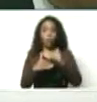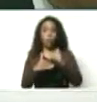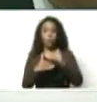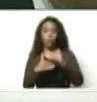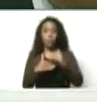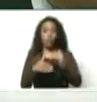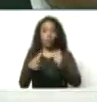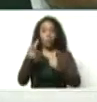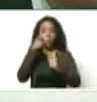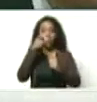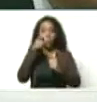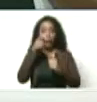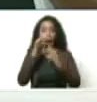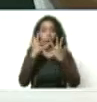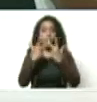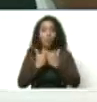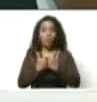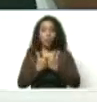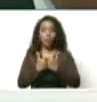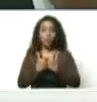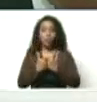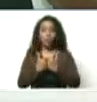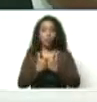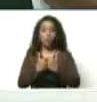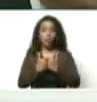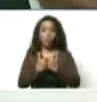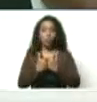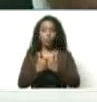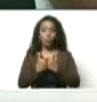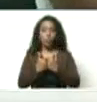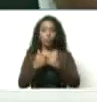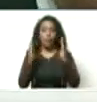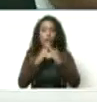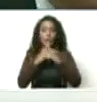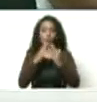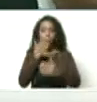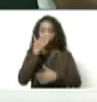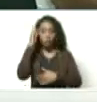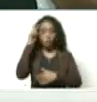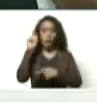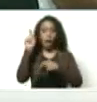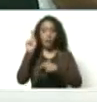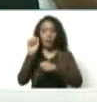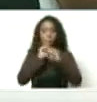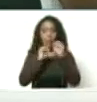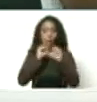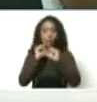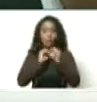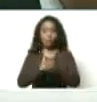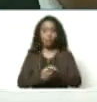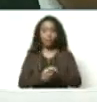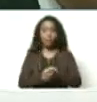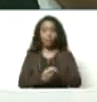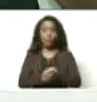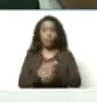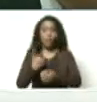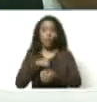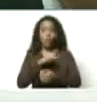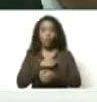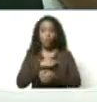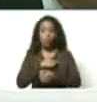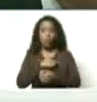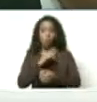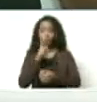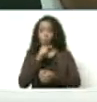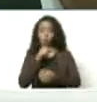la celda de administración de la hacienda indio rangel ahí está esa maquinaria presidente y nosotros ya no tenemos